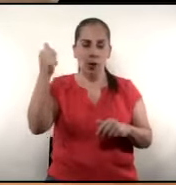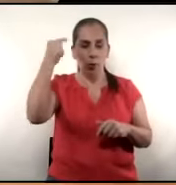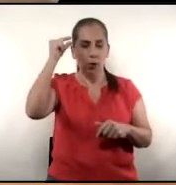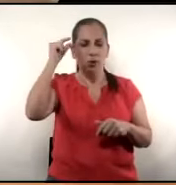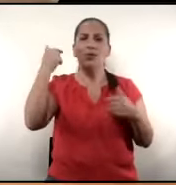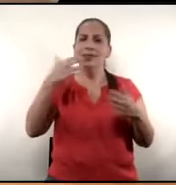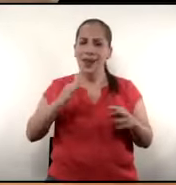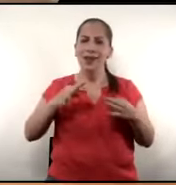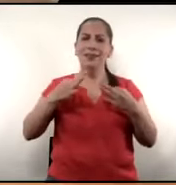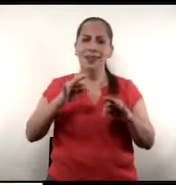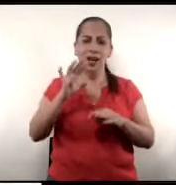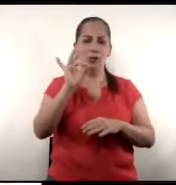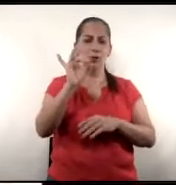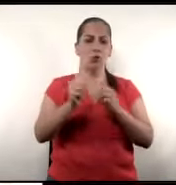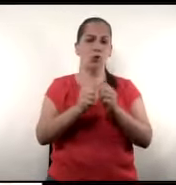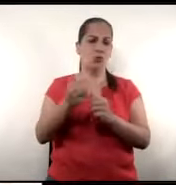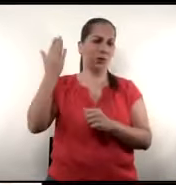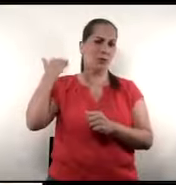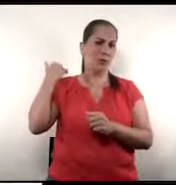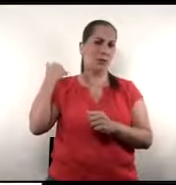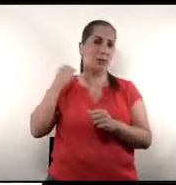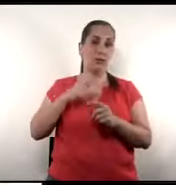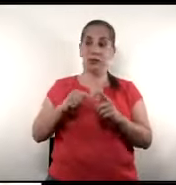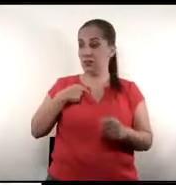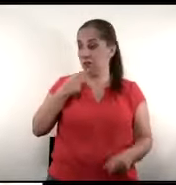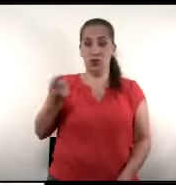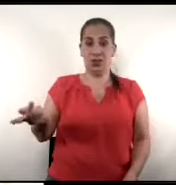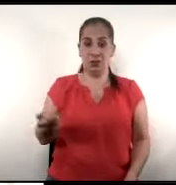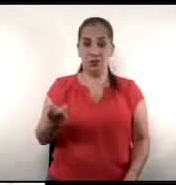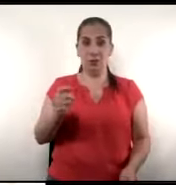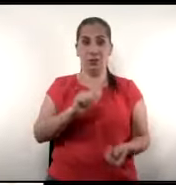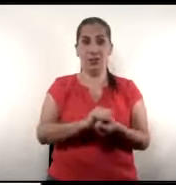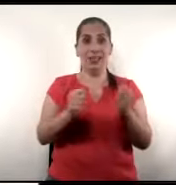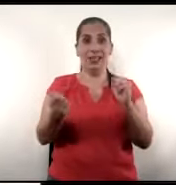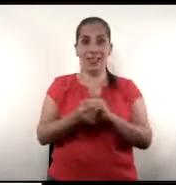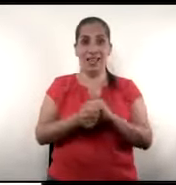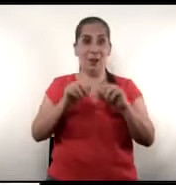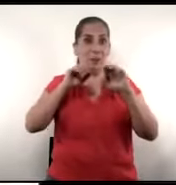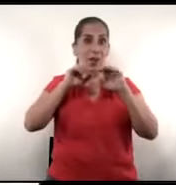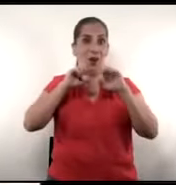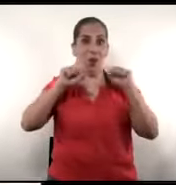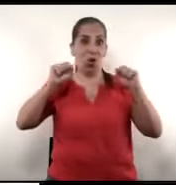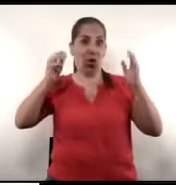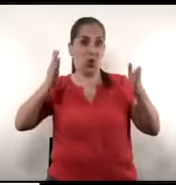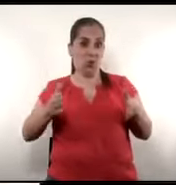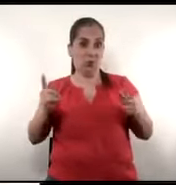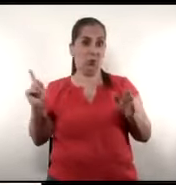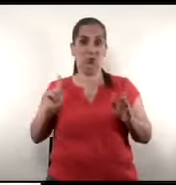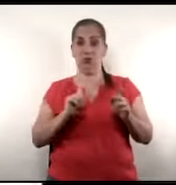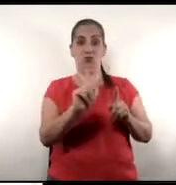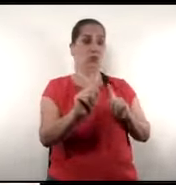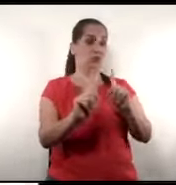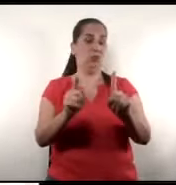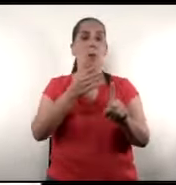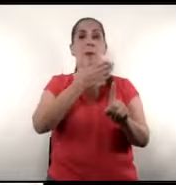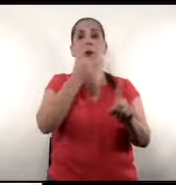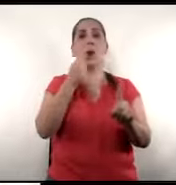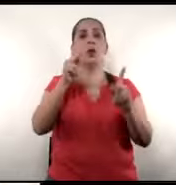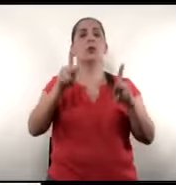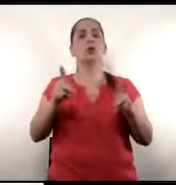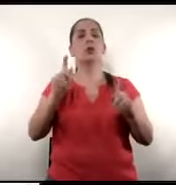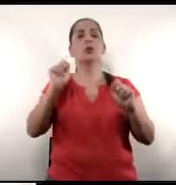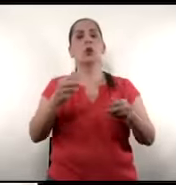hace 8 años. Y nos dijeron, con cambiar a los corruptos y poner a las mejores personas, se resuelven los